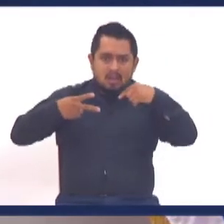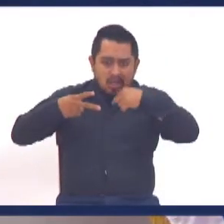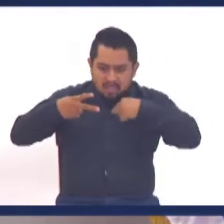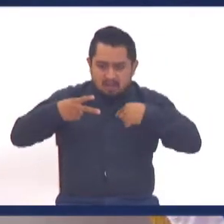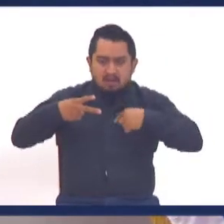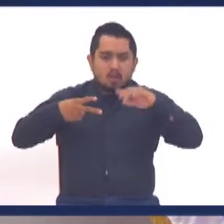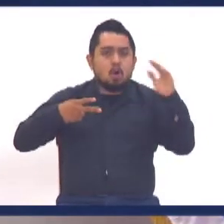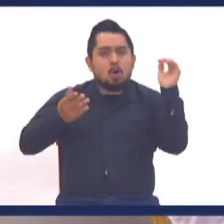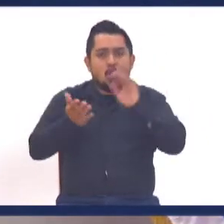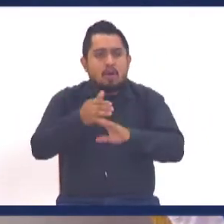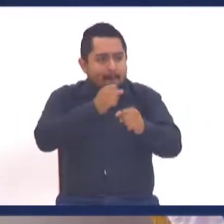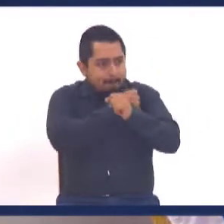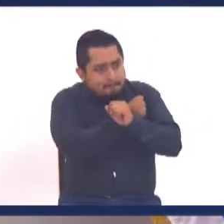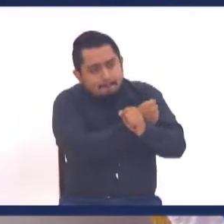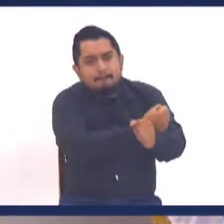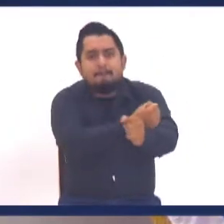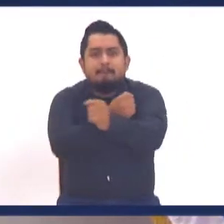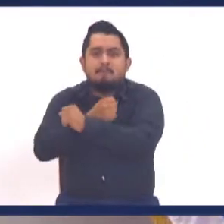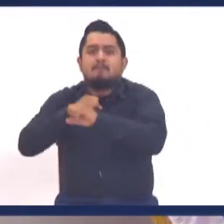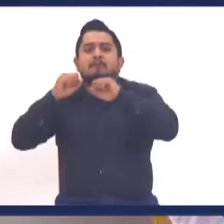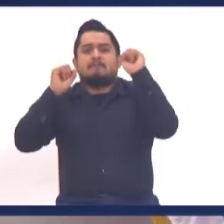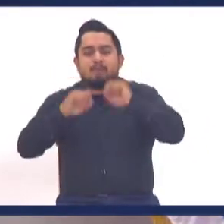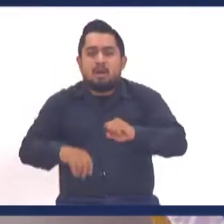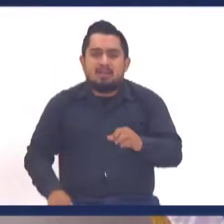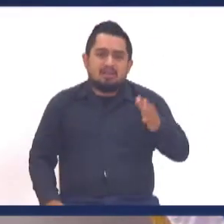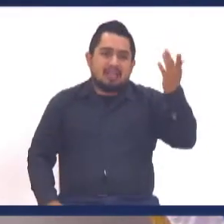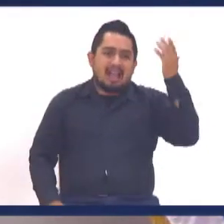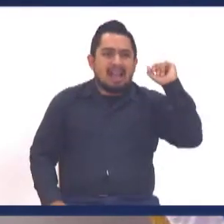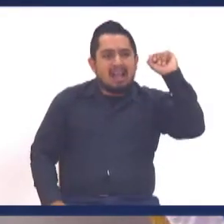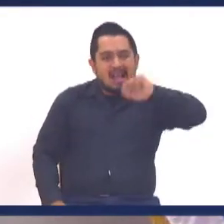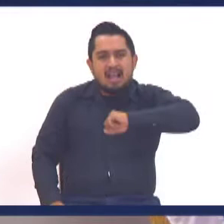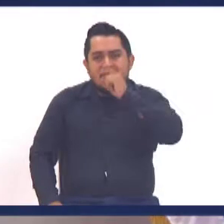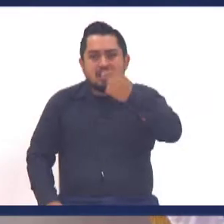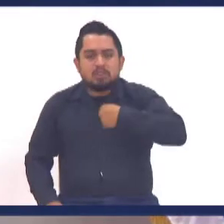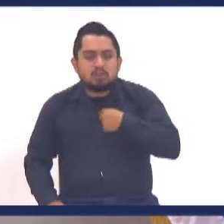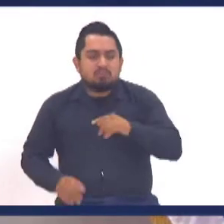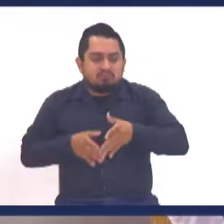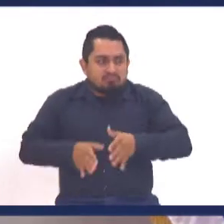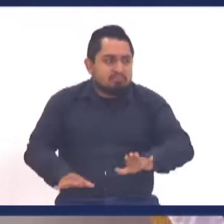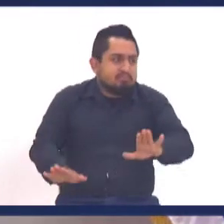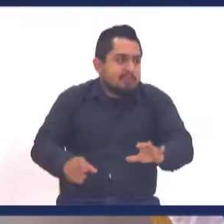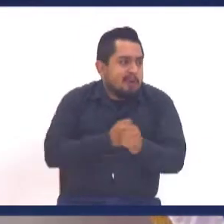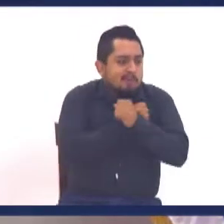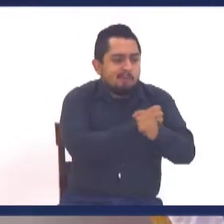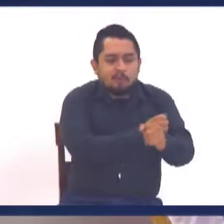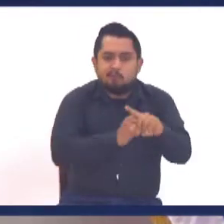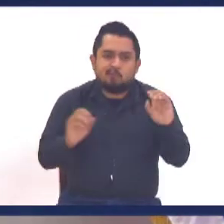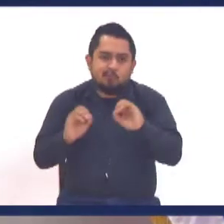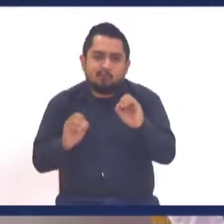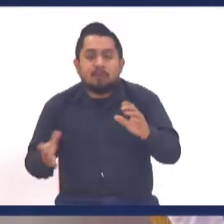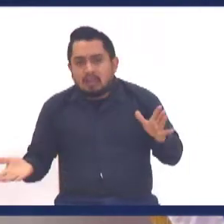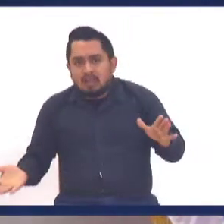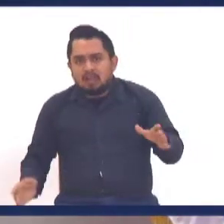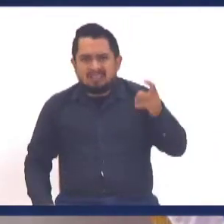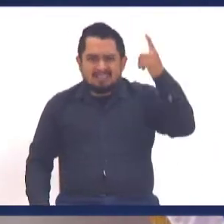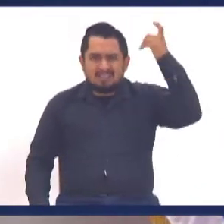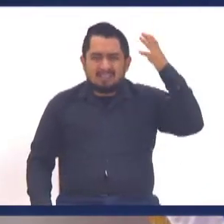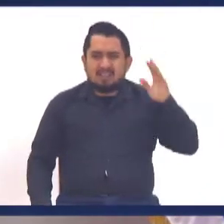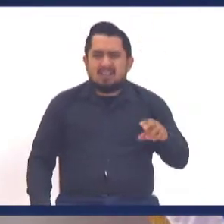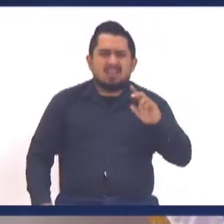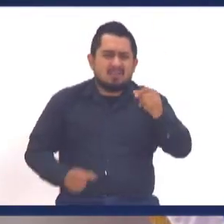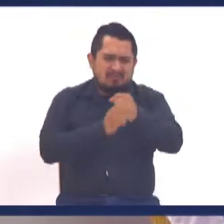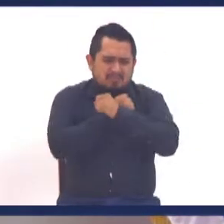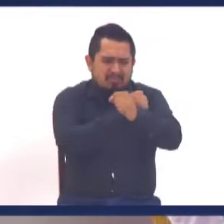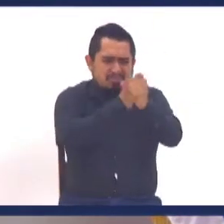de volver a amar te acuerdas de aquel corito que cantamos yo no nací para amar nadie y porque